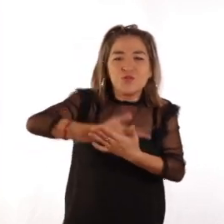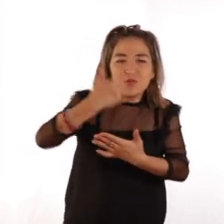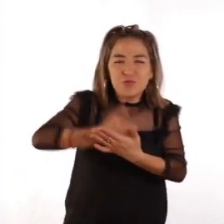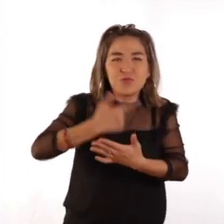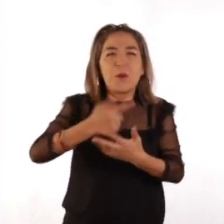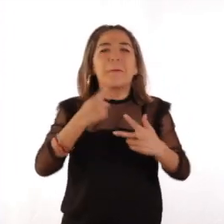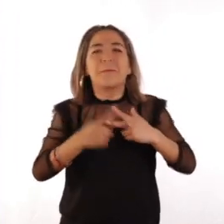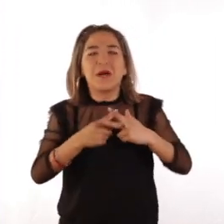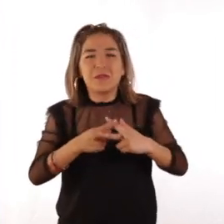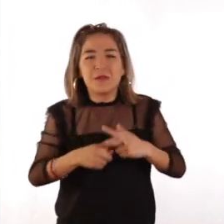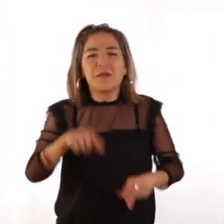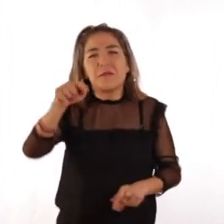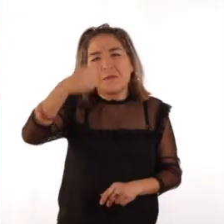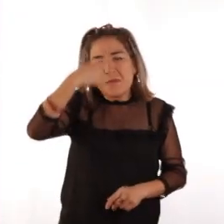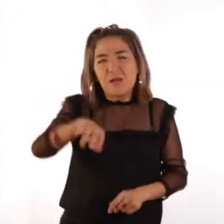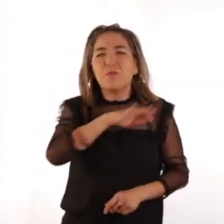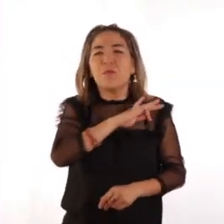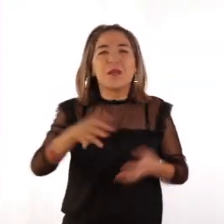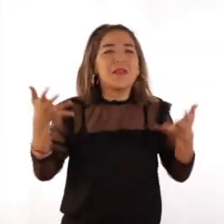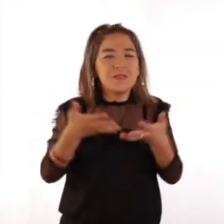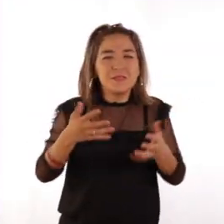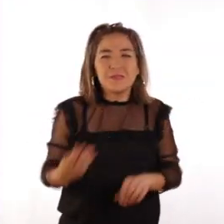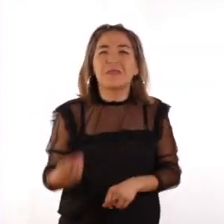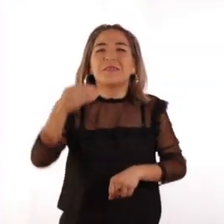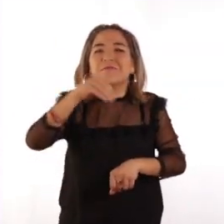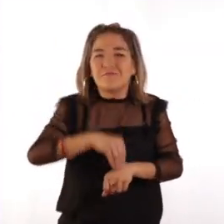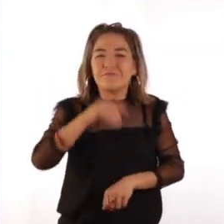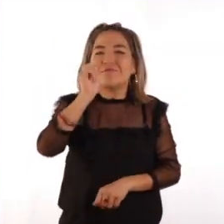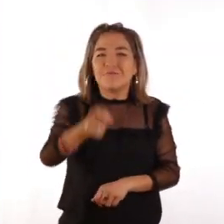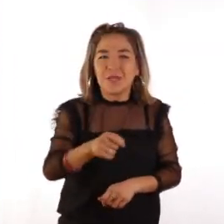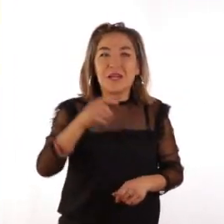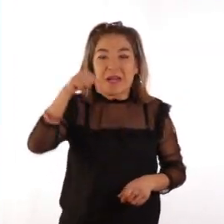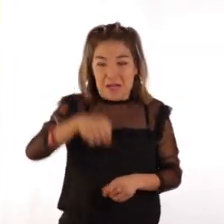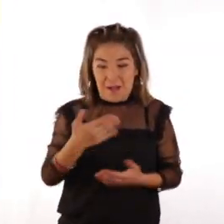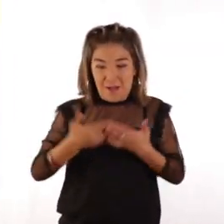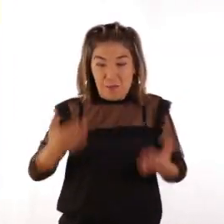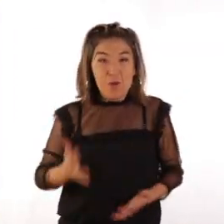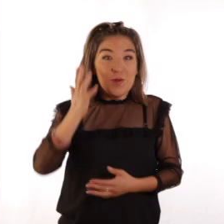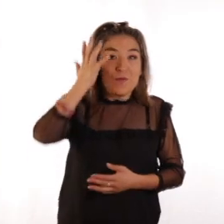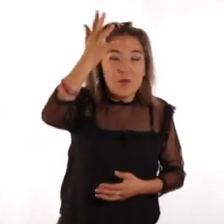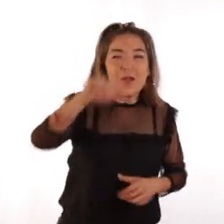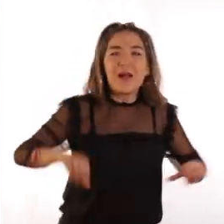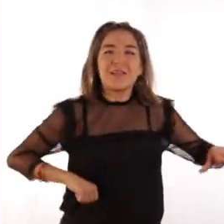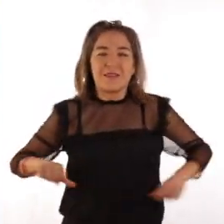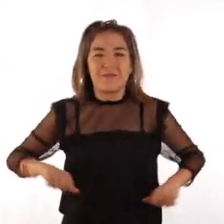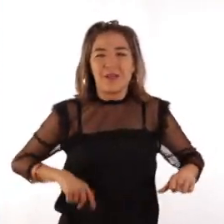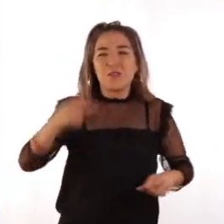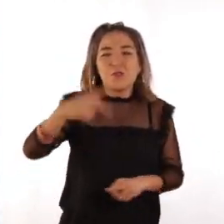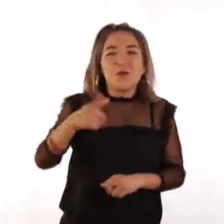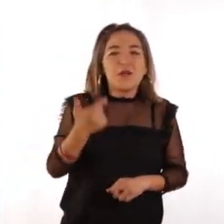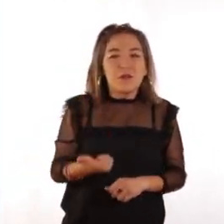funciones estadístico-matemáticas que nos permiten establecer el presente y futuro de las